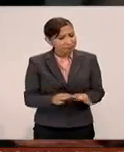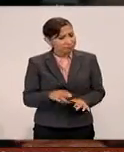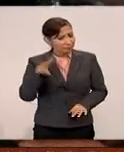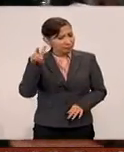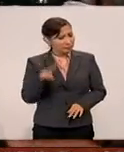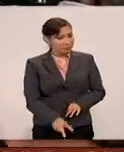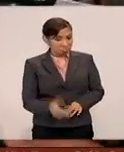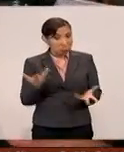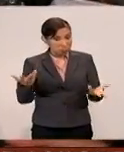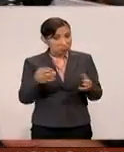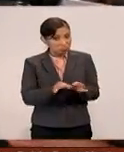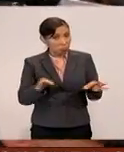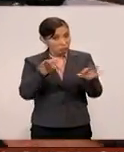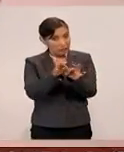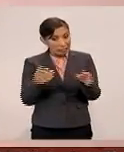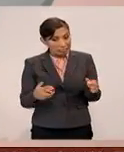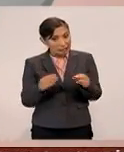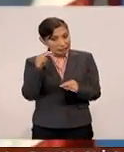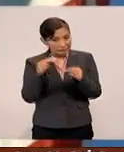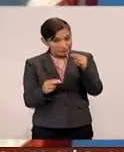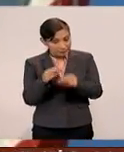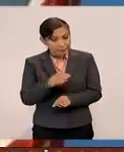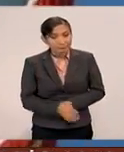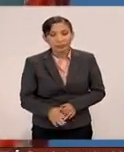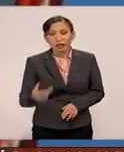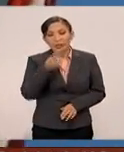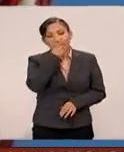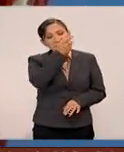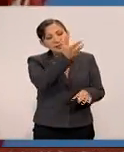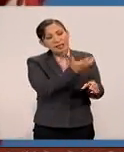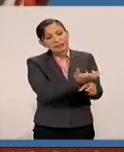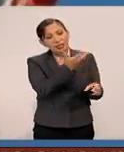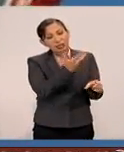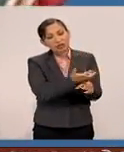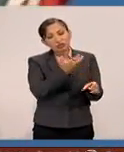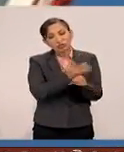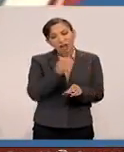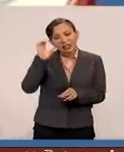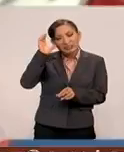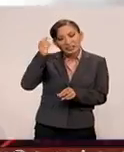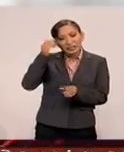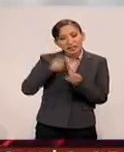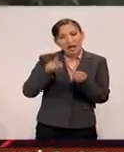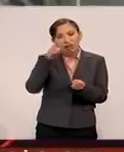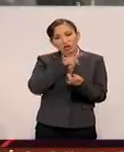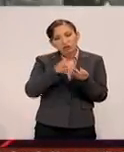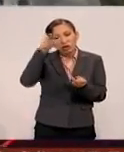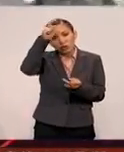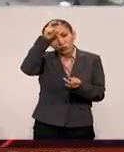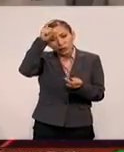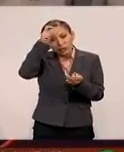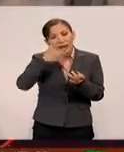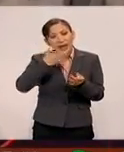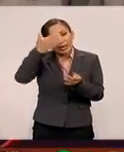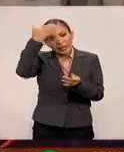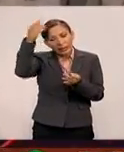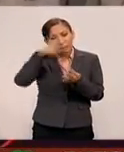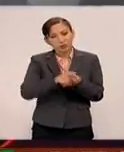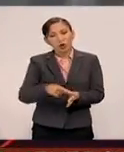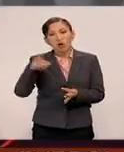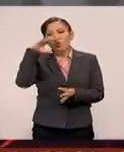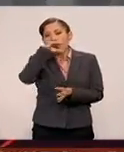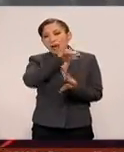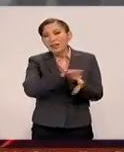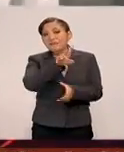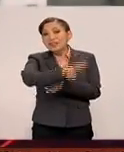manera importantísima. De acuerdo con Estados Unidos, China, Rusia, Turquía, Egipto,